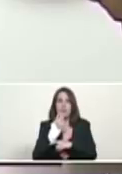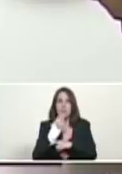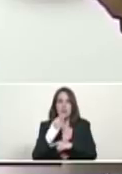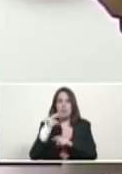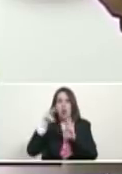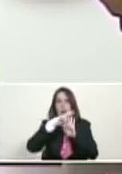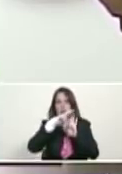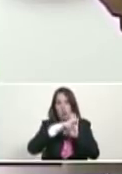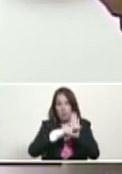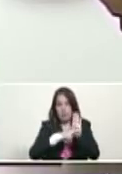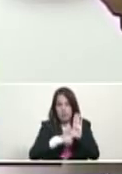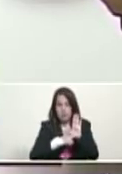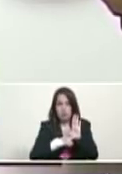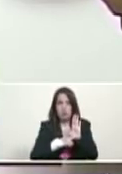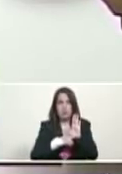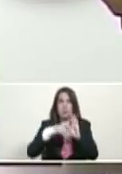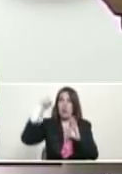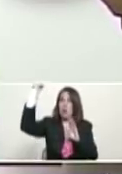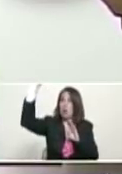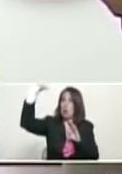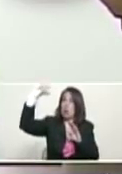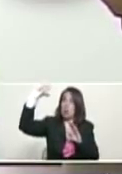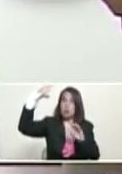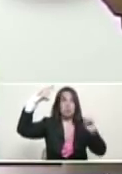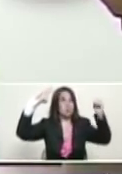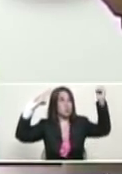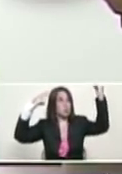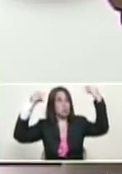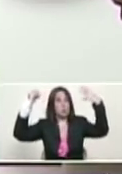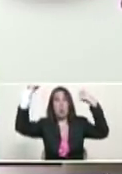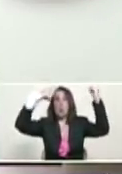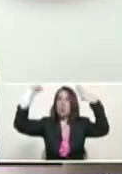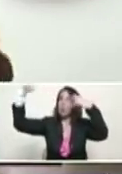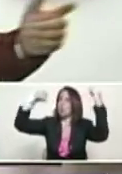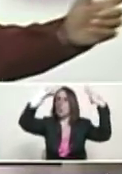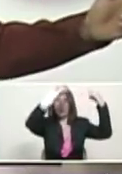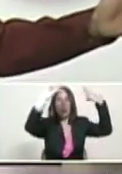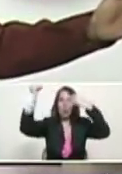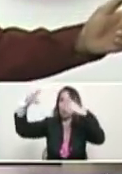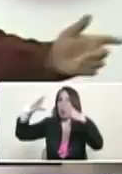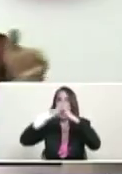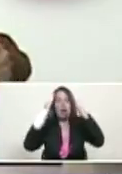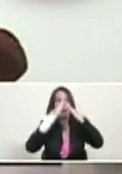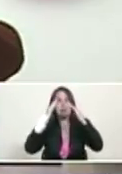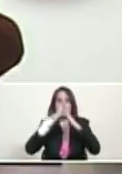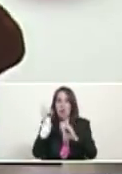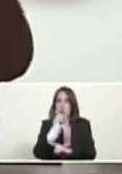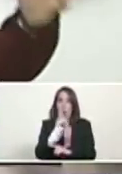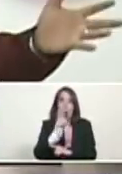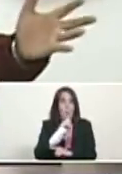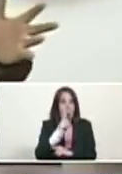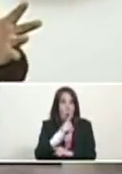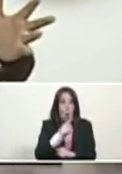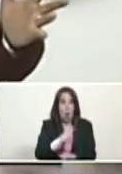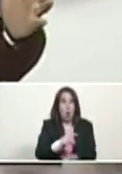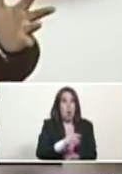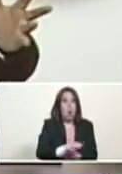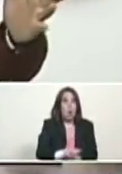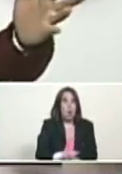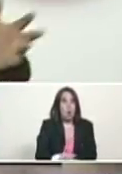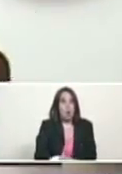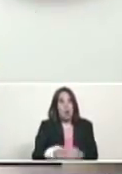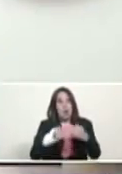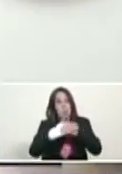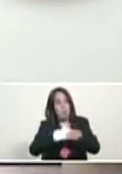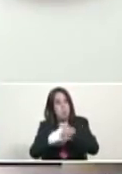¿verdad?, de las luces, tener encendida el mínimo de luces. Yo pasé en estos días por unas casas y tenían 5 o 4 luces en la puerta,